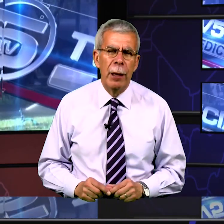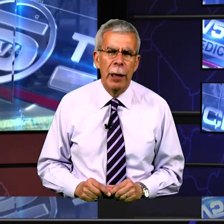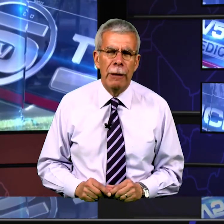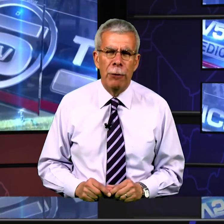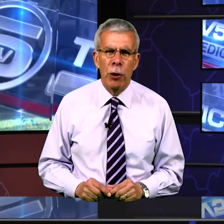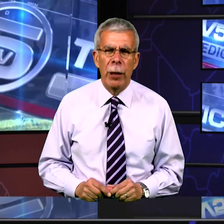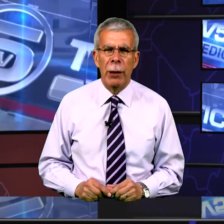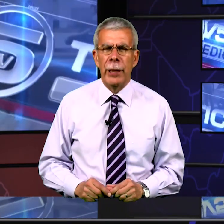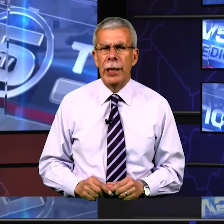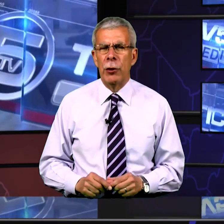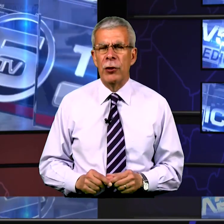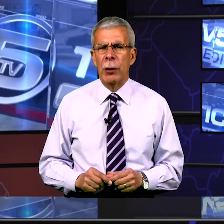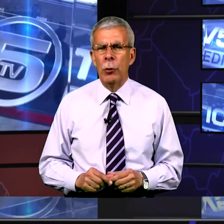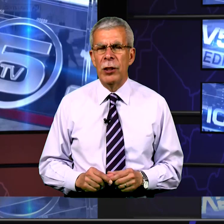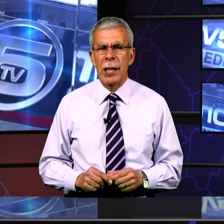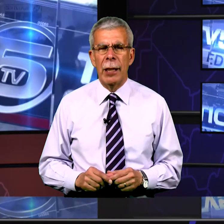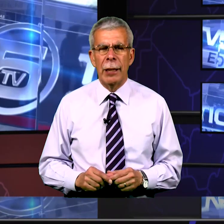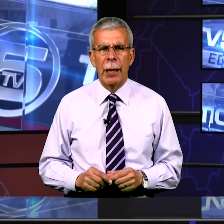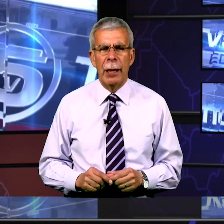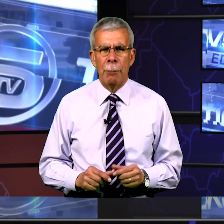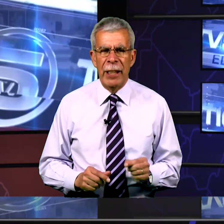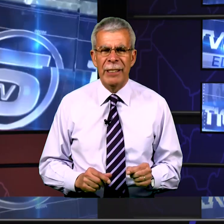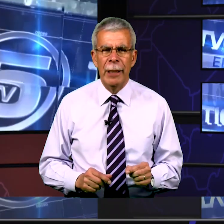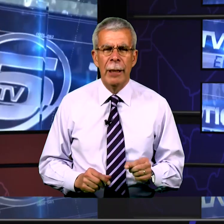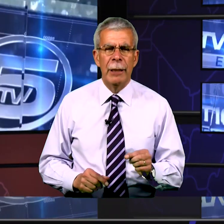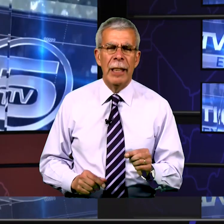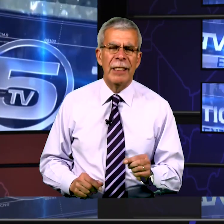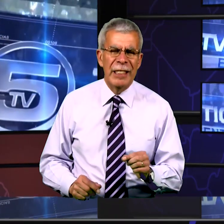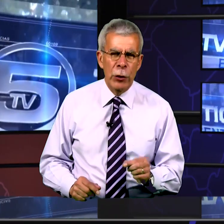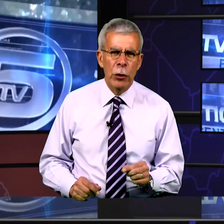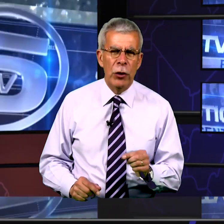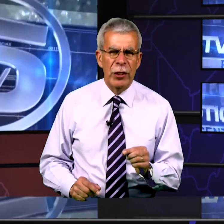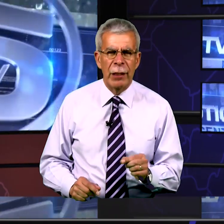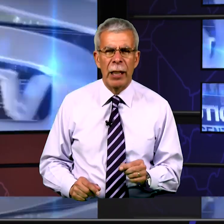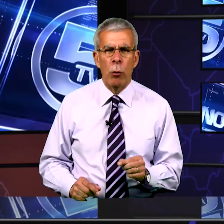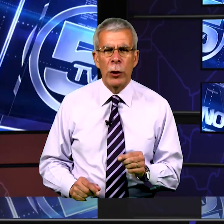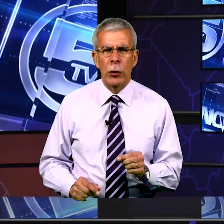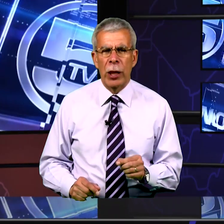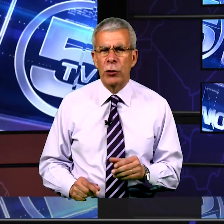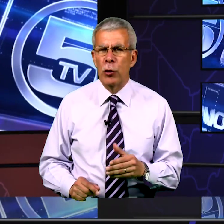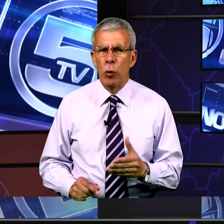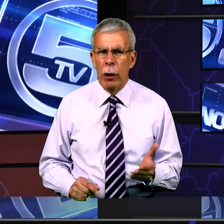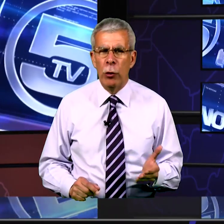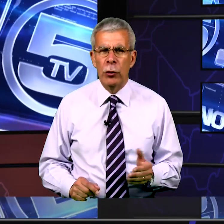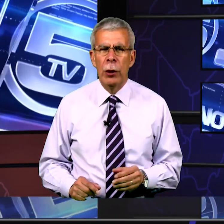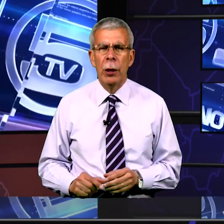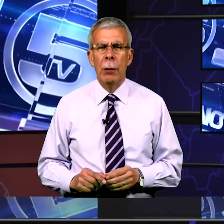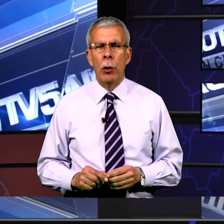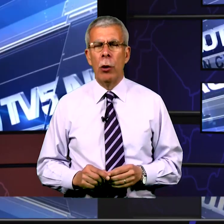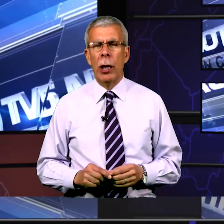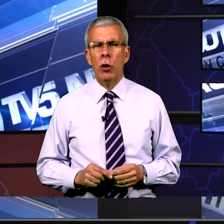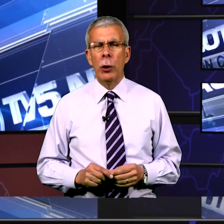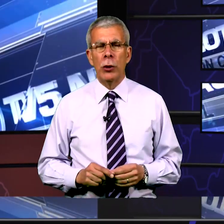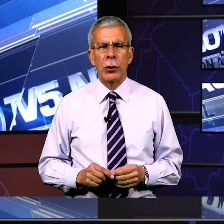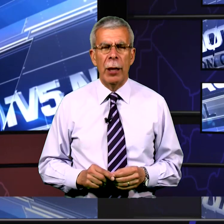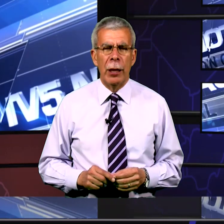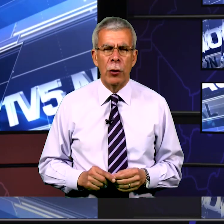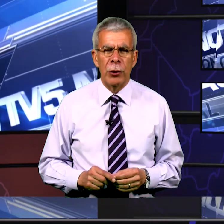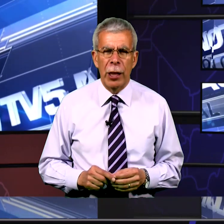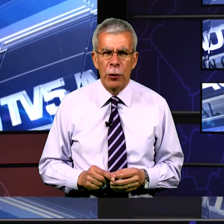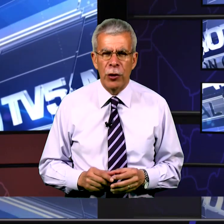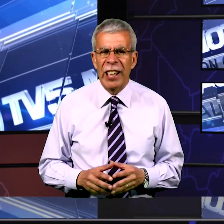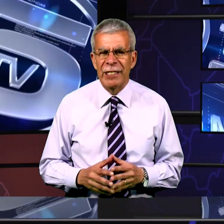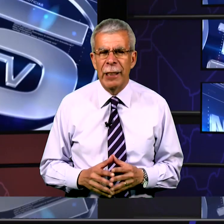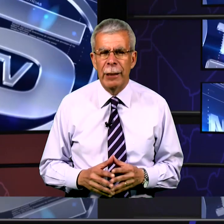vida. El informe del Ministerio de Salud señala que el país tiene 164 casos nuevos, por lo que el número total